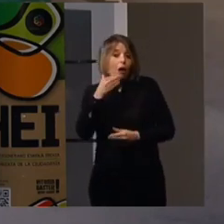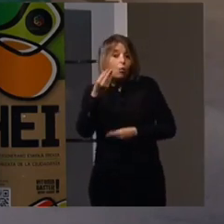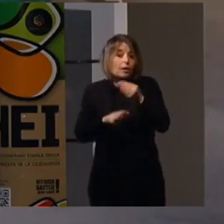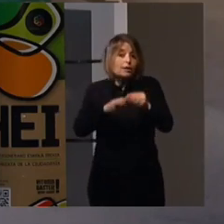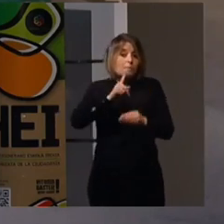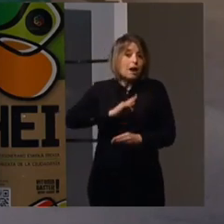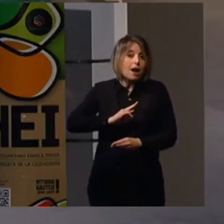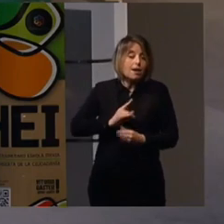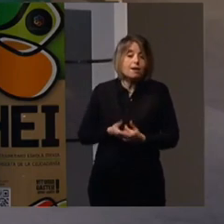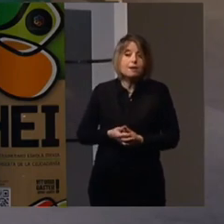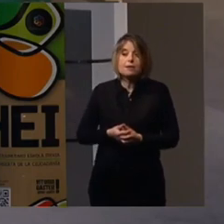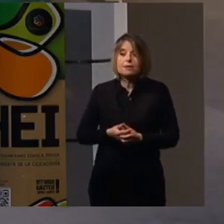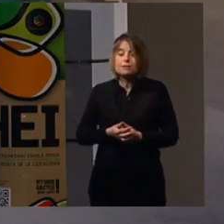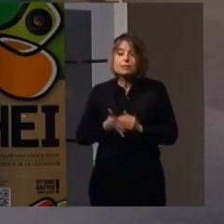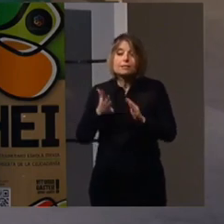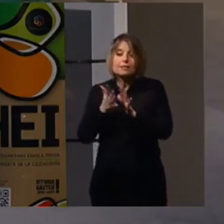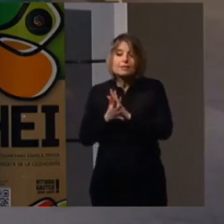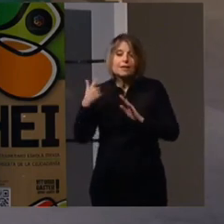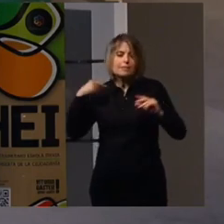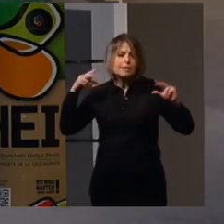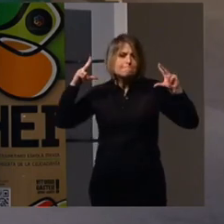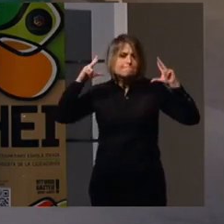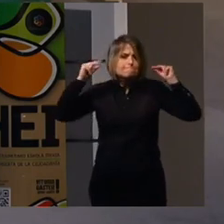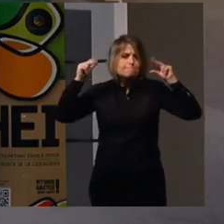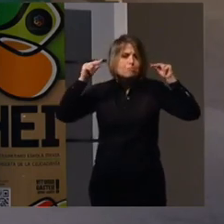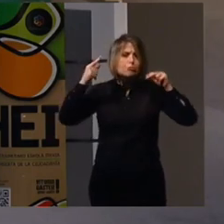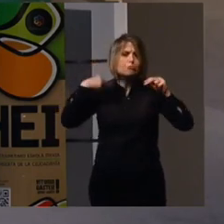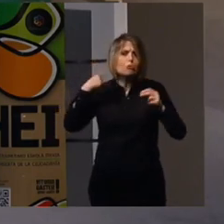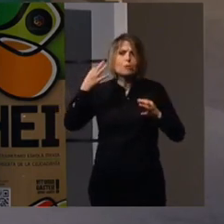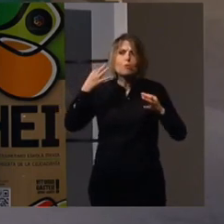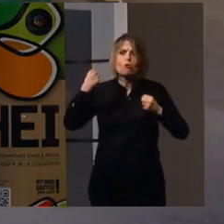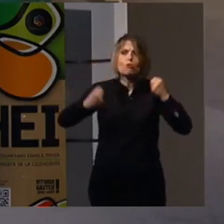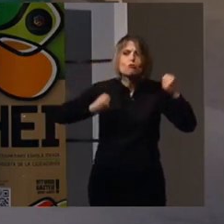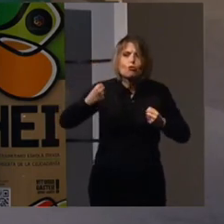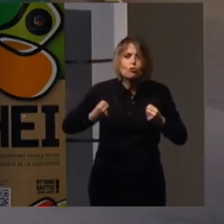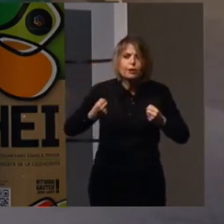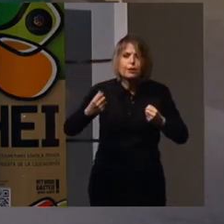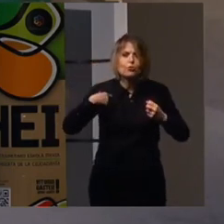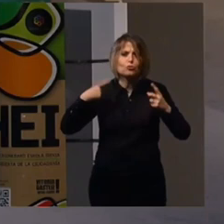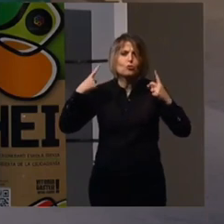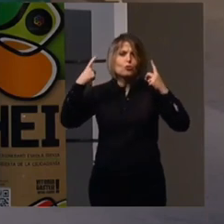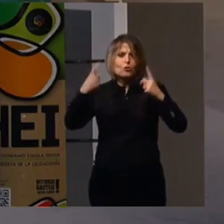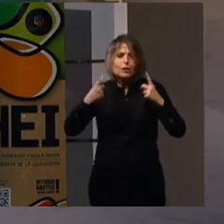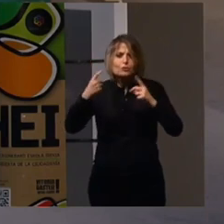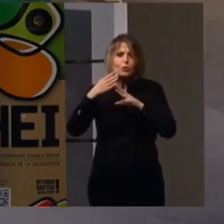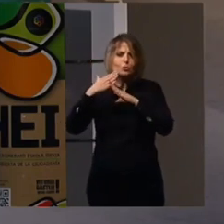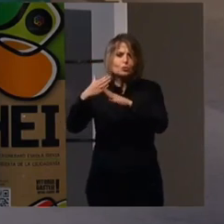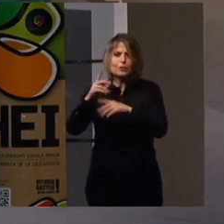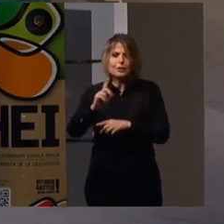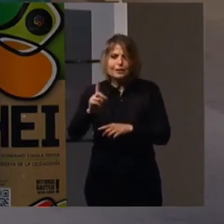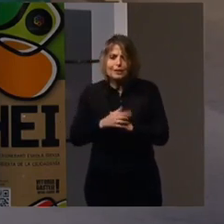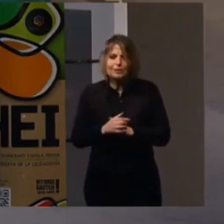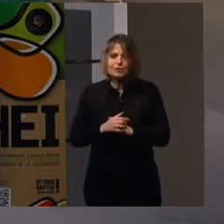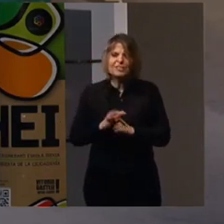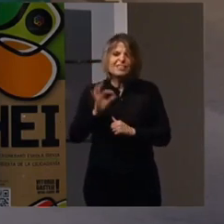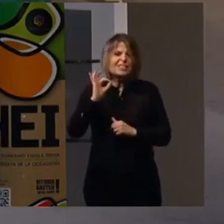mal. En el fondo igual hay una vocecita por ahí diciendo yo tendría que poder, o igual no me estoy esforzando lo suficiente, es